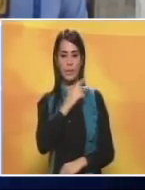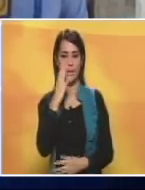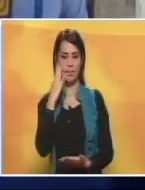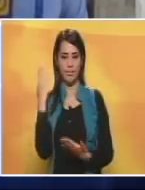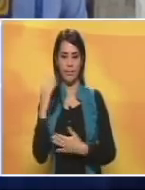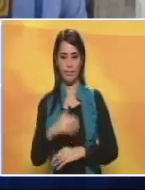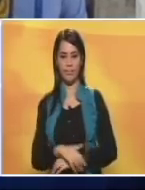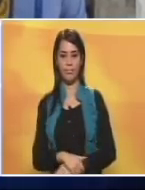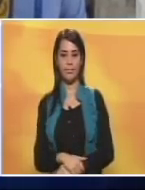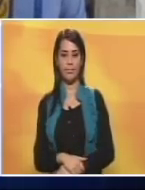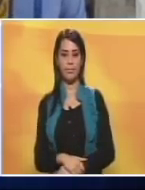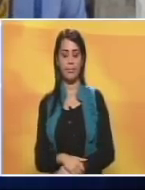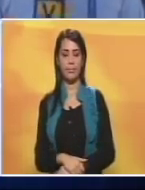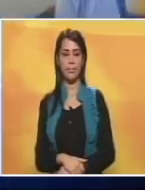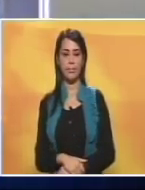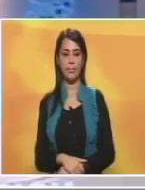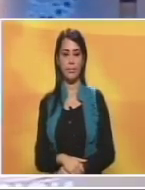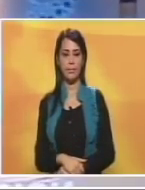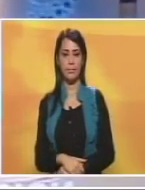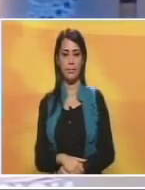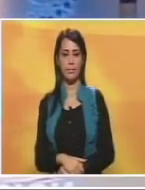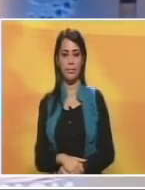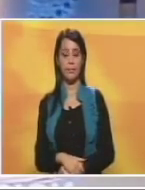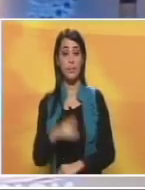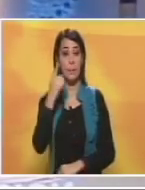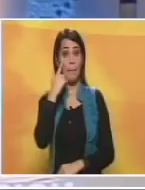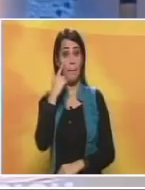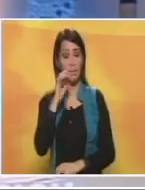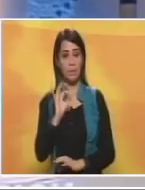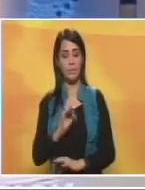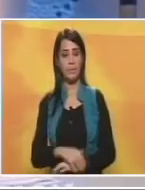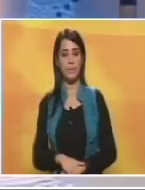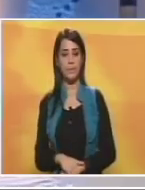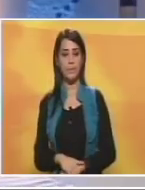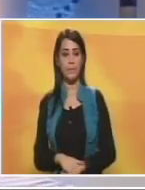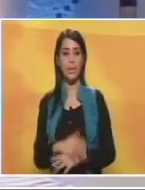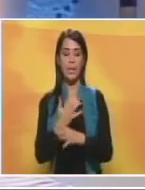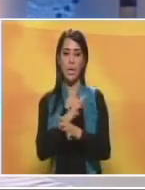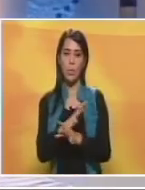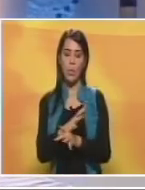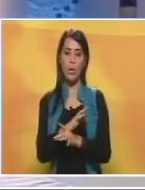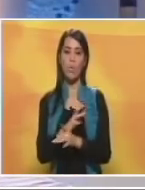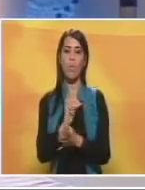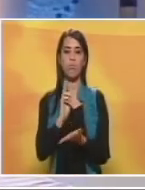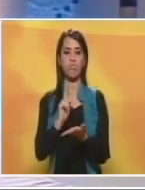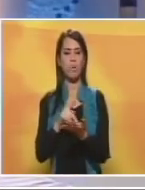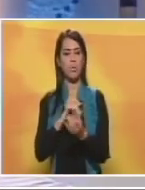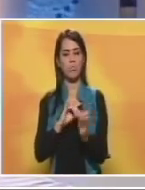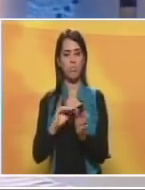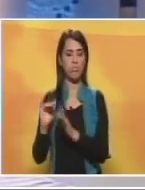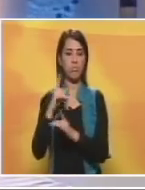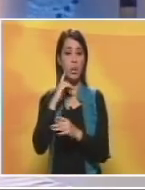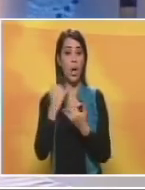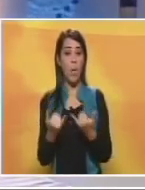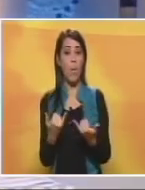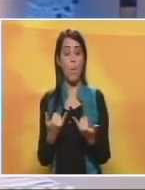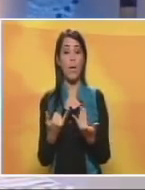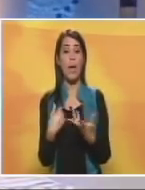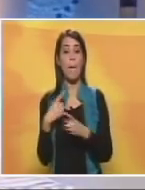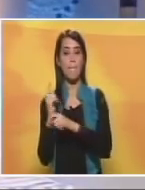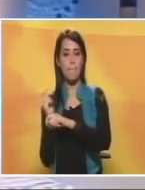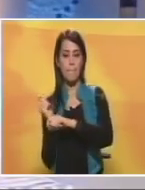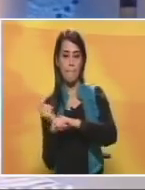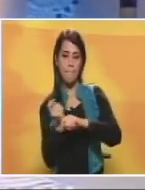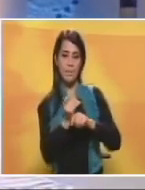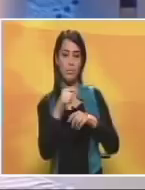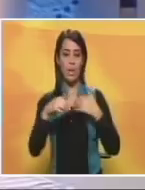Rojas, Noticiero Venevisión. Gracias, Gregorio, estaremos pendientes. Y de los Juegos Centroamericanos pasamos al béisbol, porque este miércoles